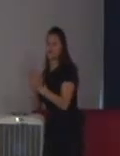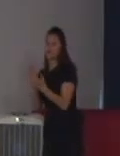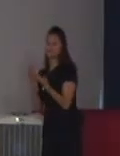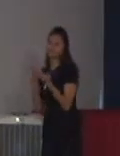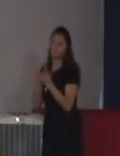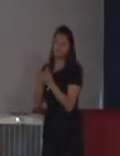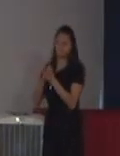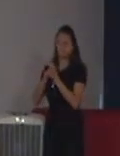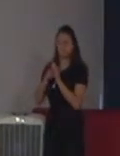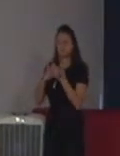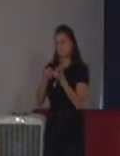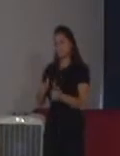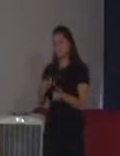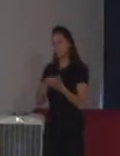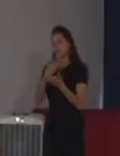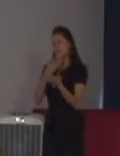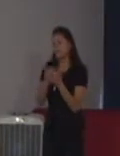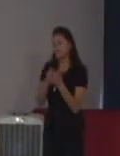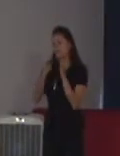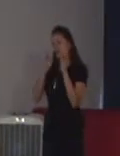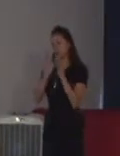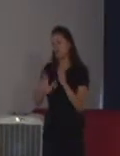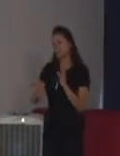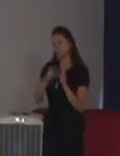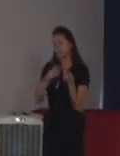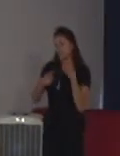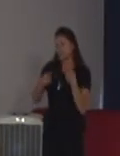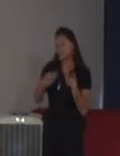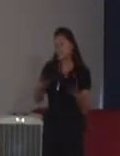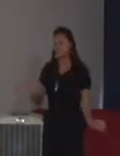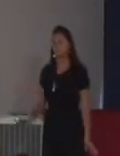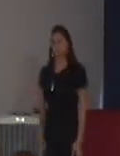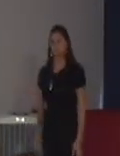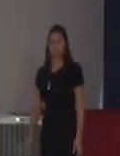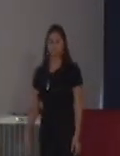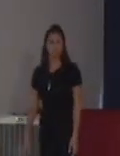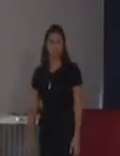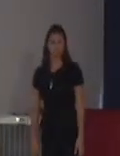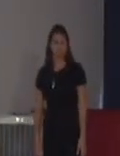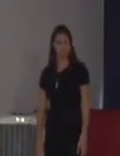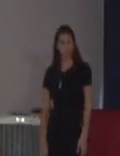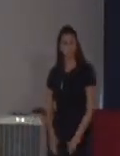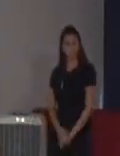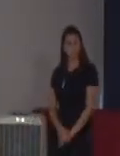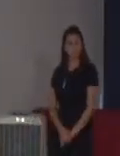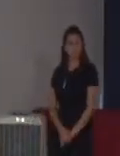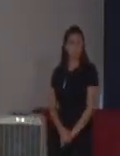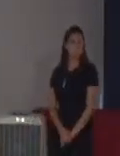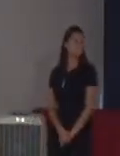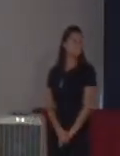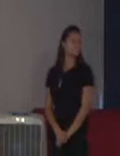les agradezco mucho y pues nada, yo, digamos, espero sus preguntas y algo. Gracias.